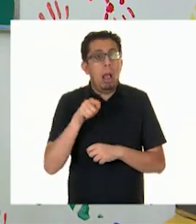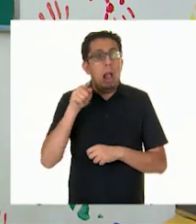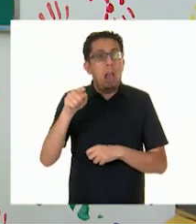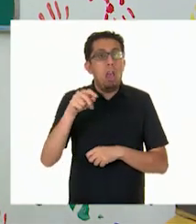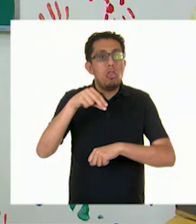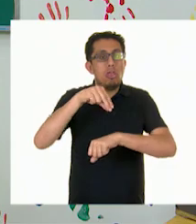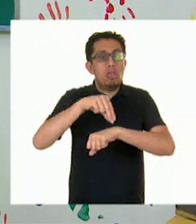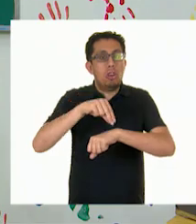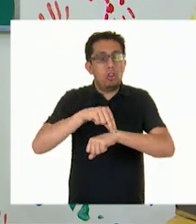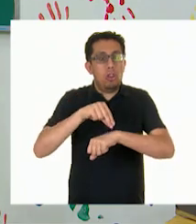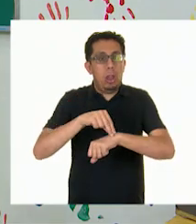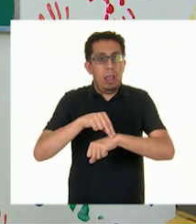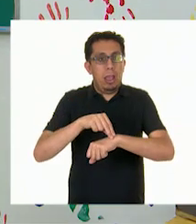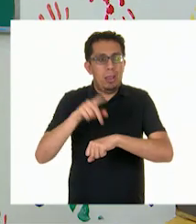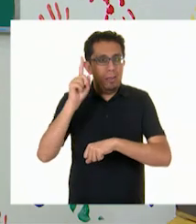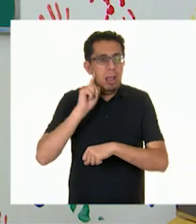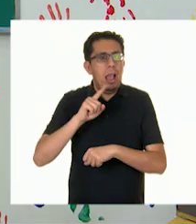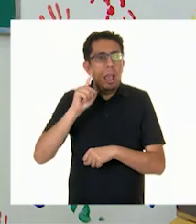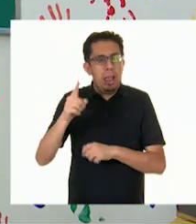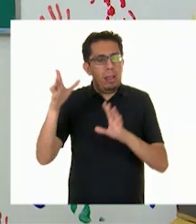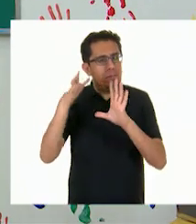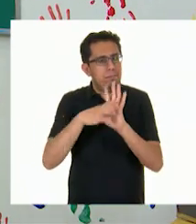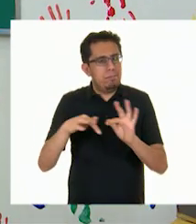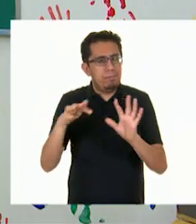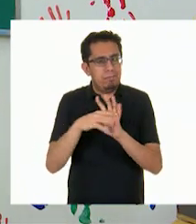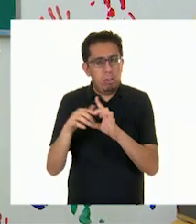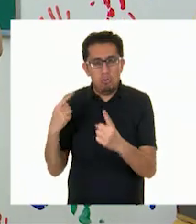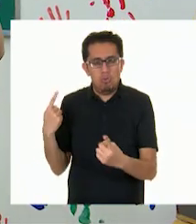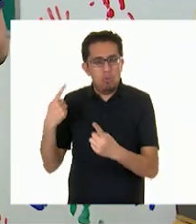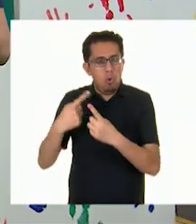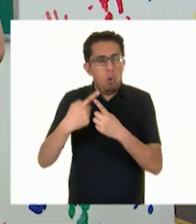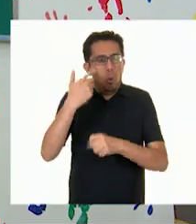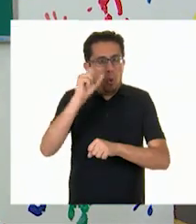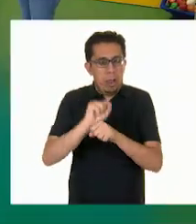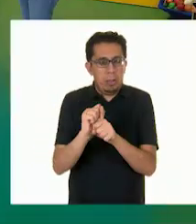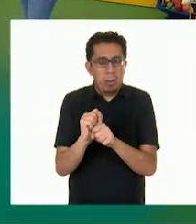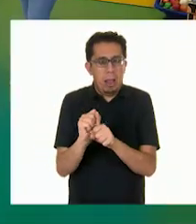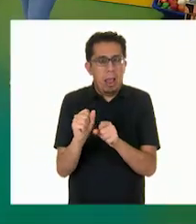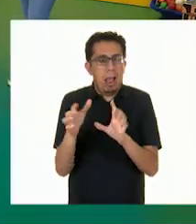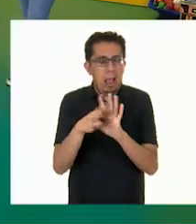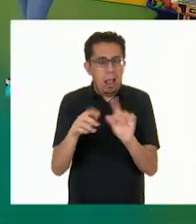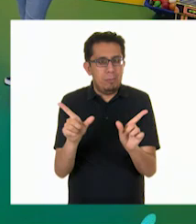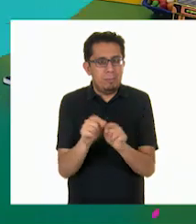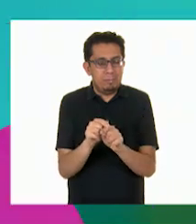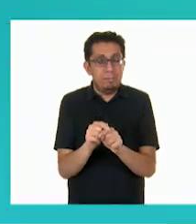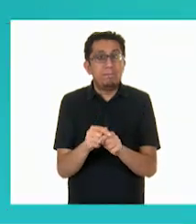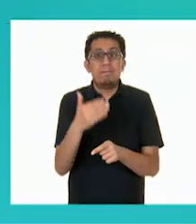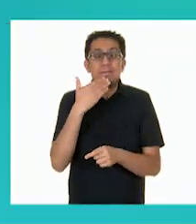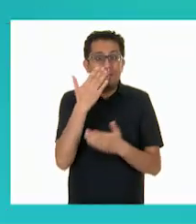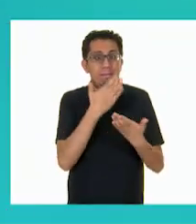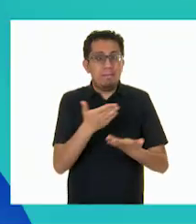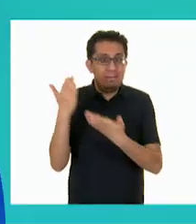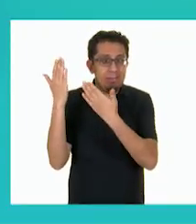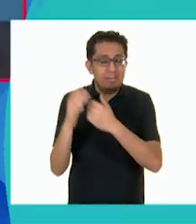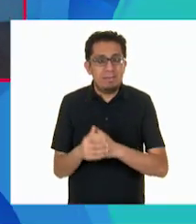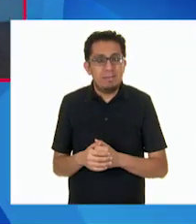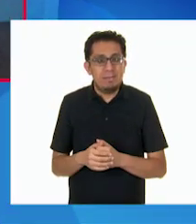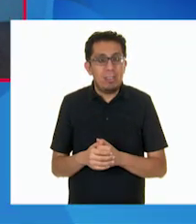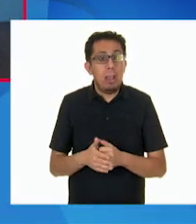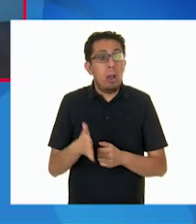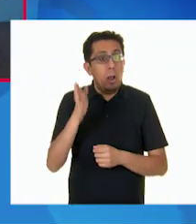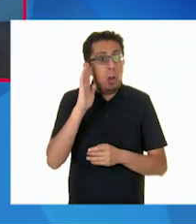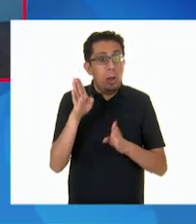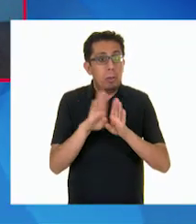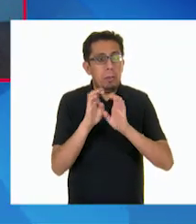doctora Franco, que nos va a hacer un resumen de todo lo que hemos visto esta semana? Vamos a verla. ¡Excelente! ¡Vamos! Hola, ¿qué